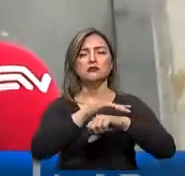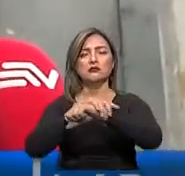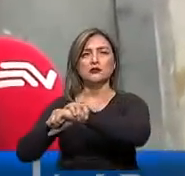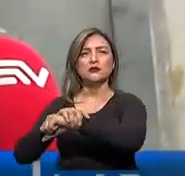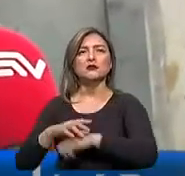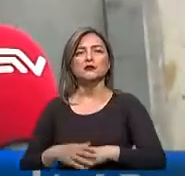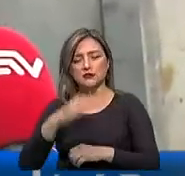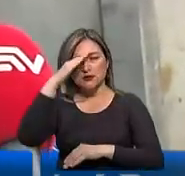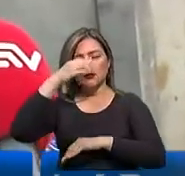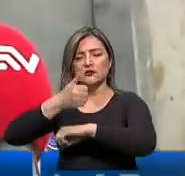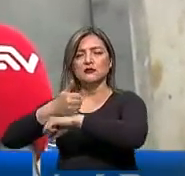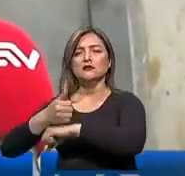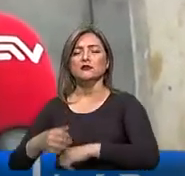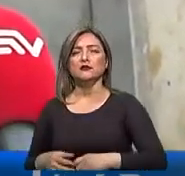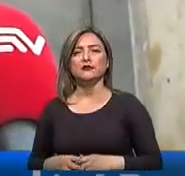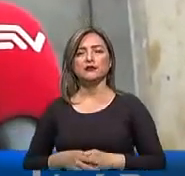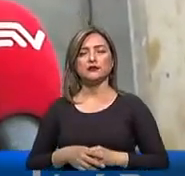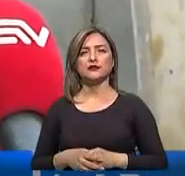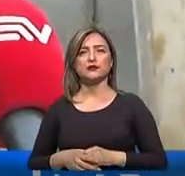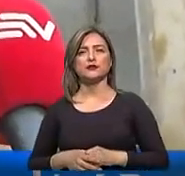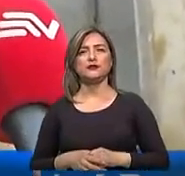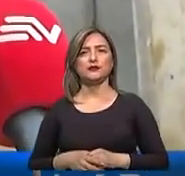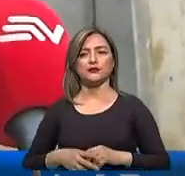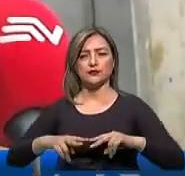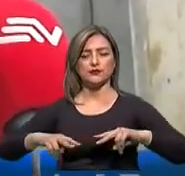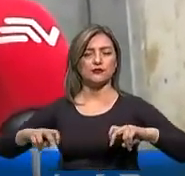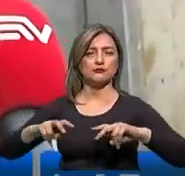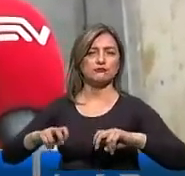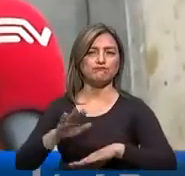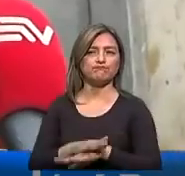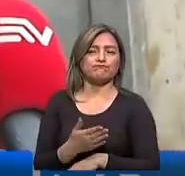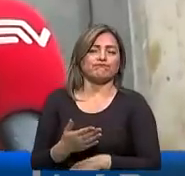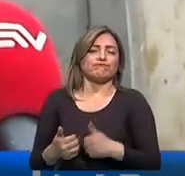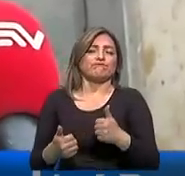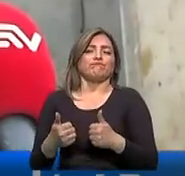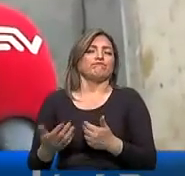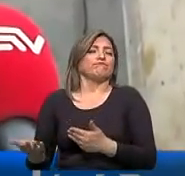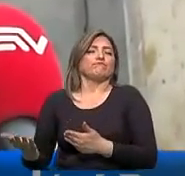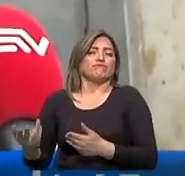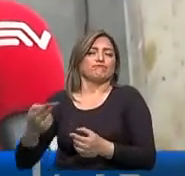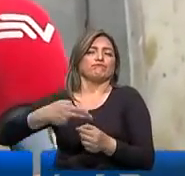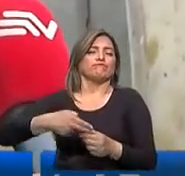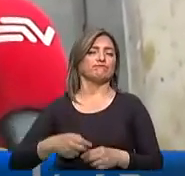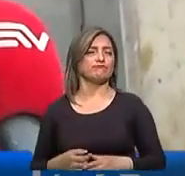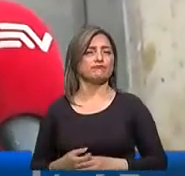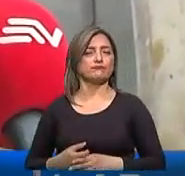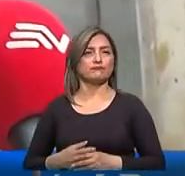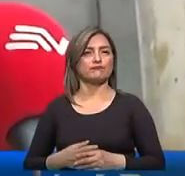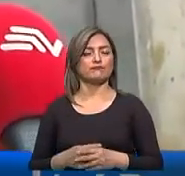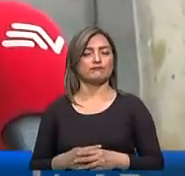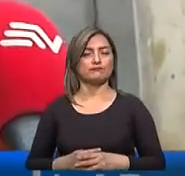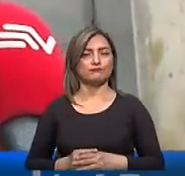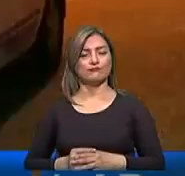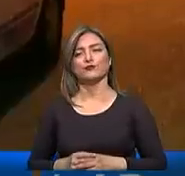la cual está en puesta a orden de la autoridad competente, y dentro de las investigaciones pues se determinará cuál es su grave participación y qué otras